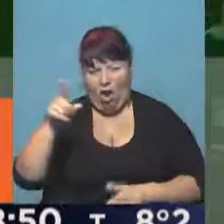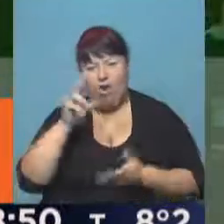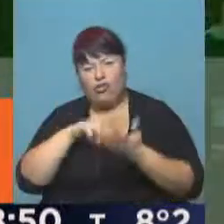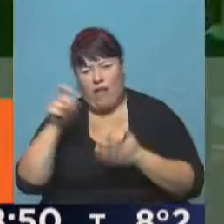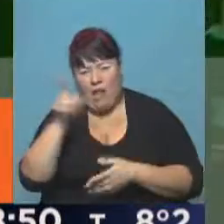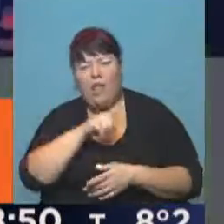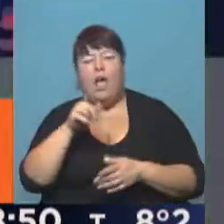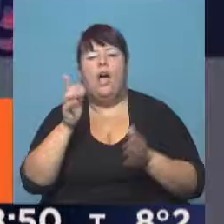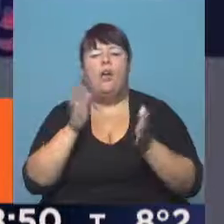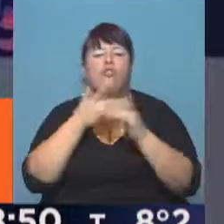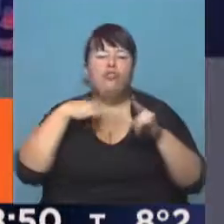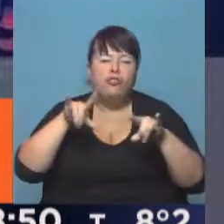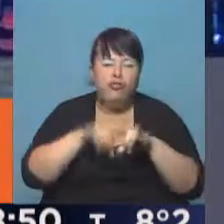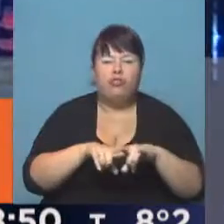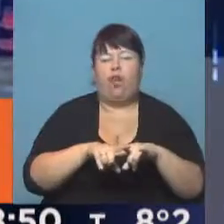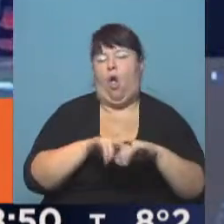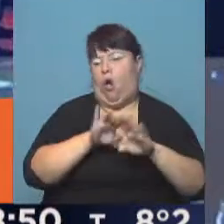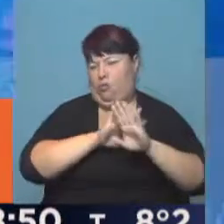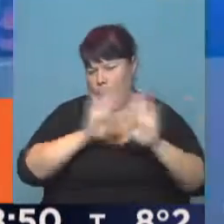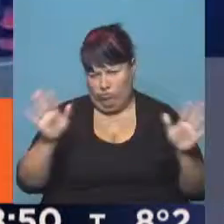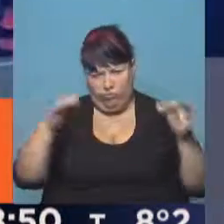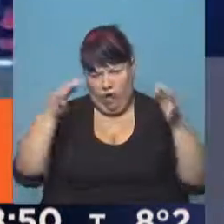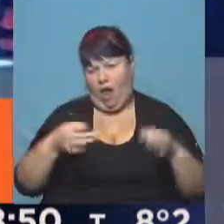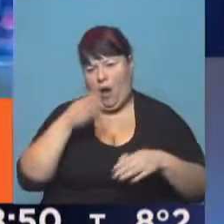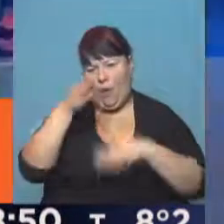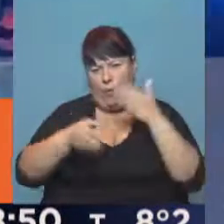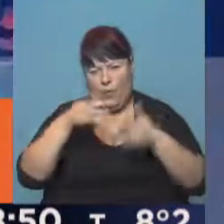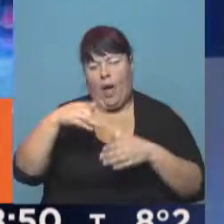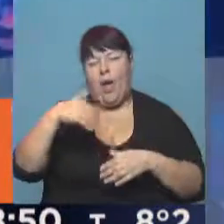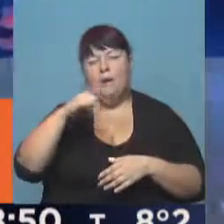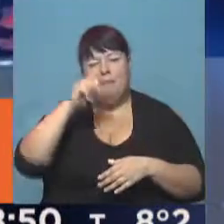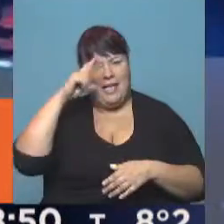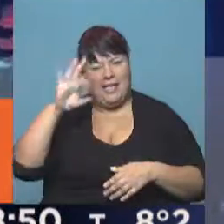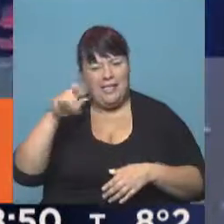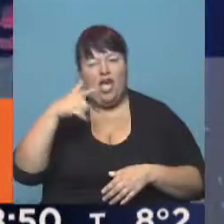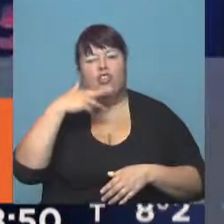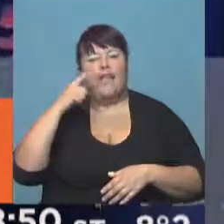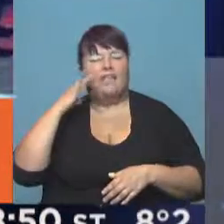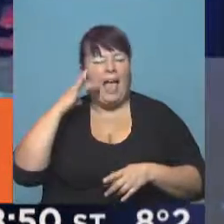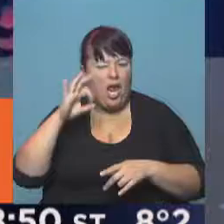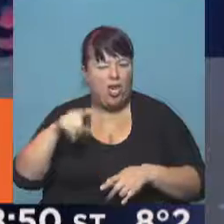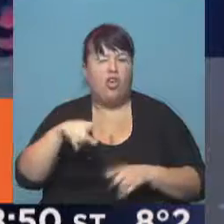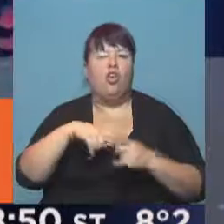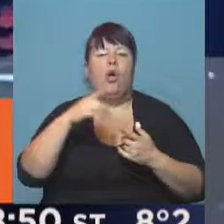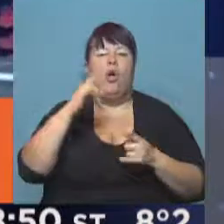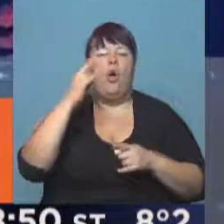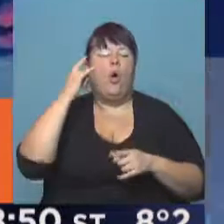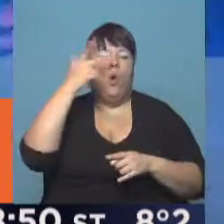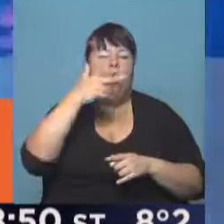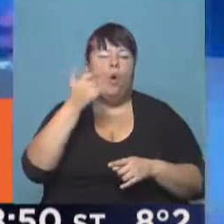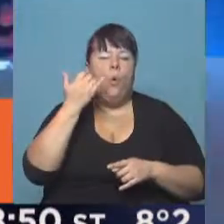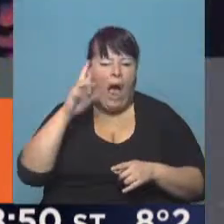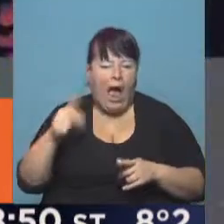salteño, con shows que ya tienen asegurada la participación de los manceros santiagueños de Locadio Torres, los Guaira,